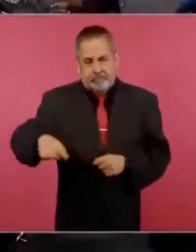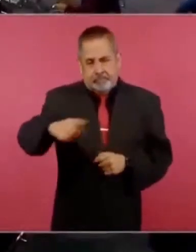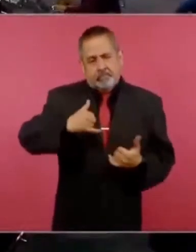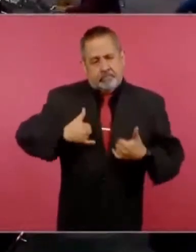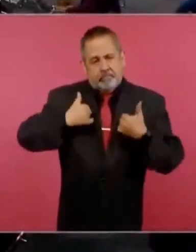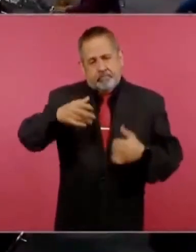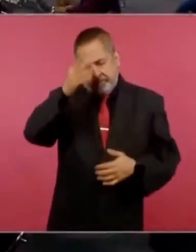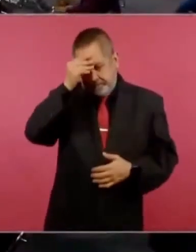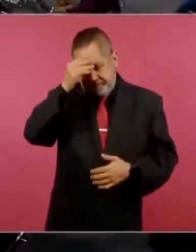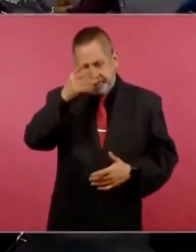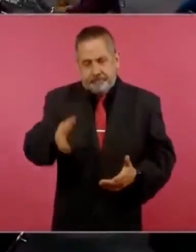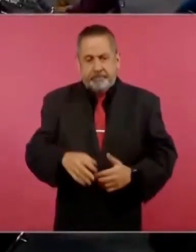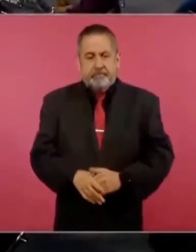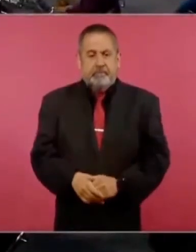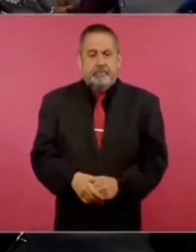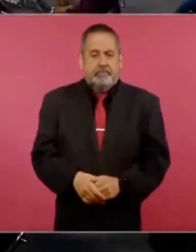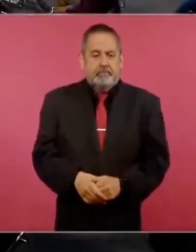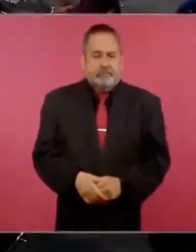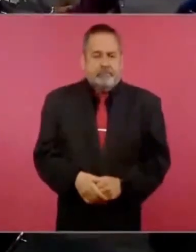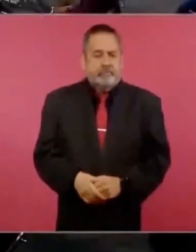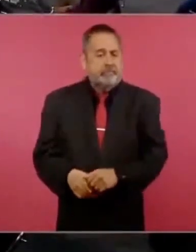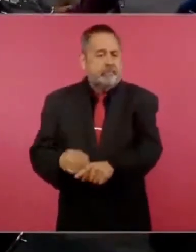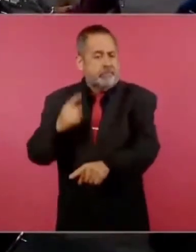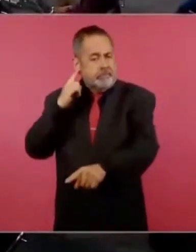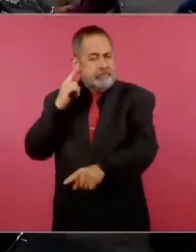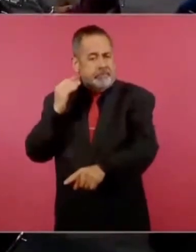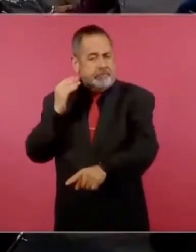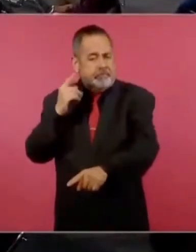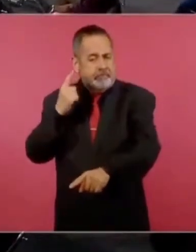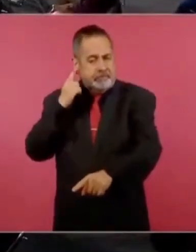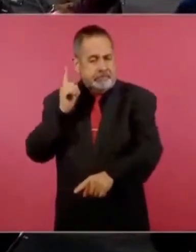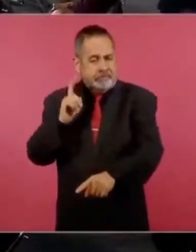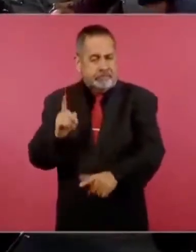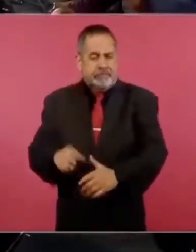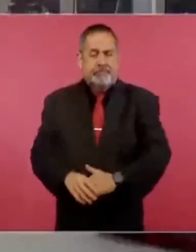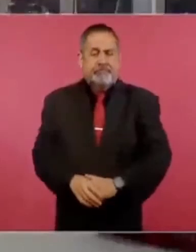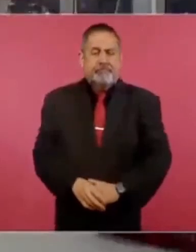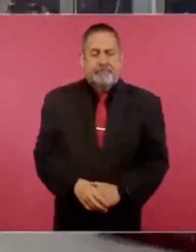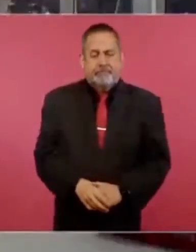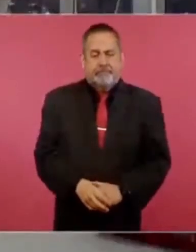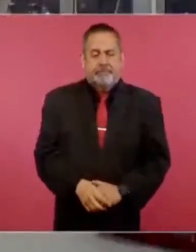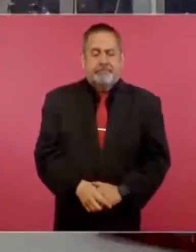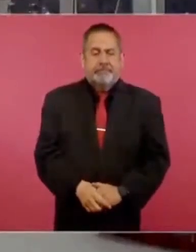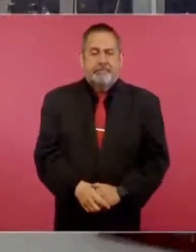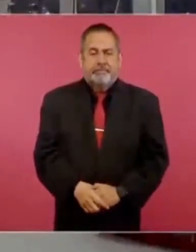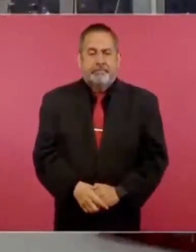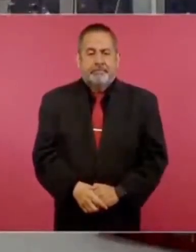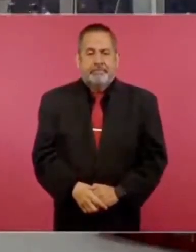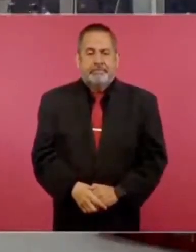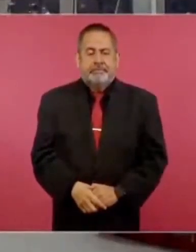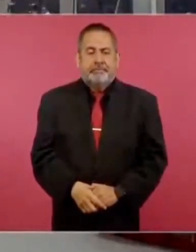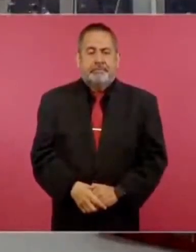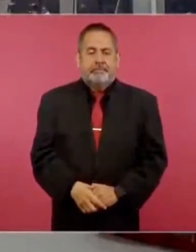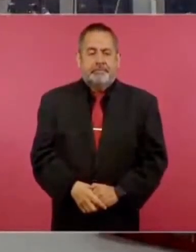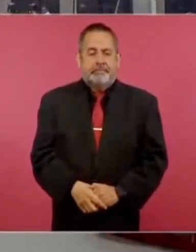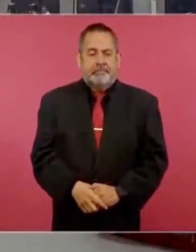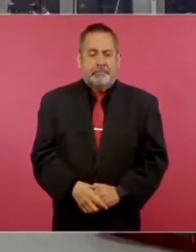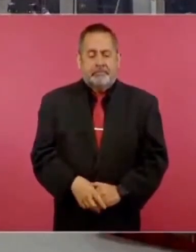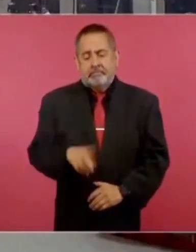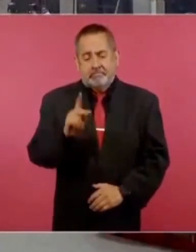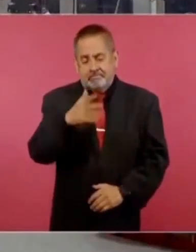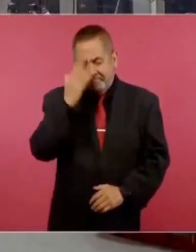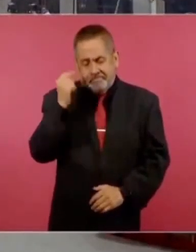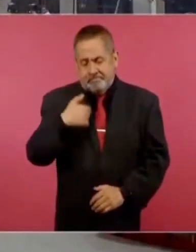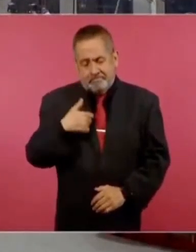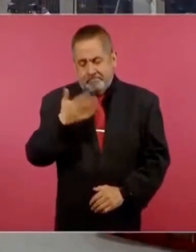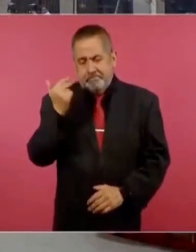jóvenes no sé carlosa es uno de los operadores que están siendo acusad denuncia